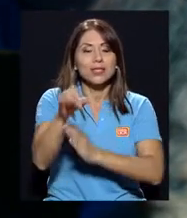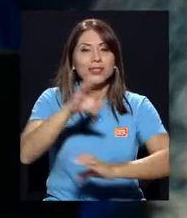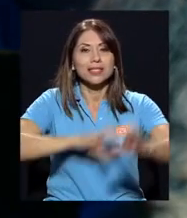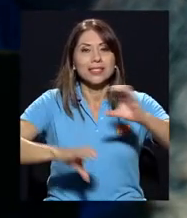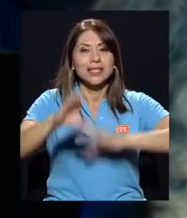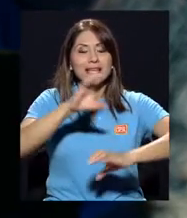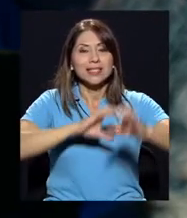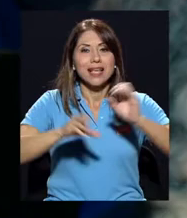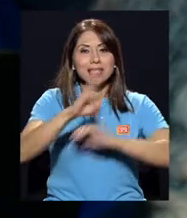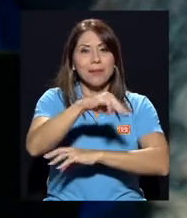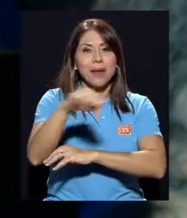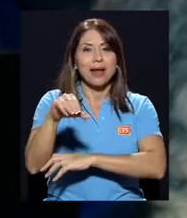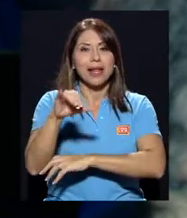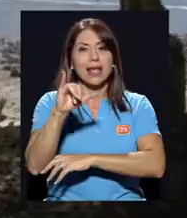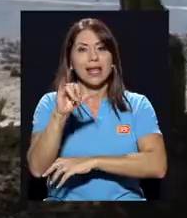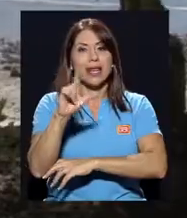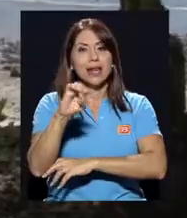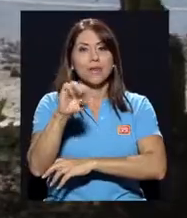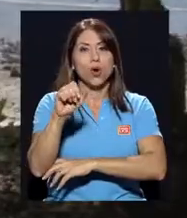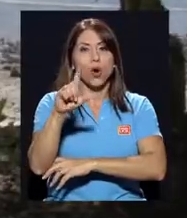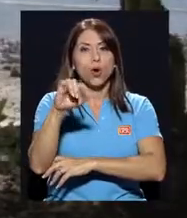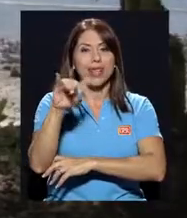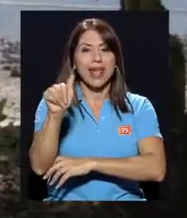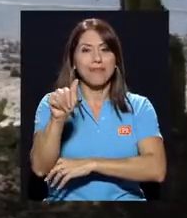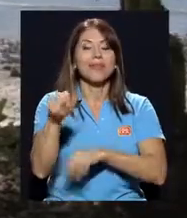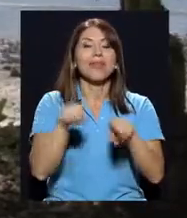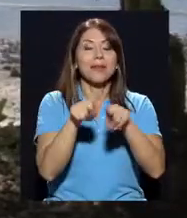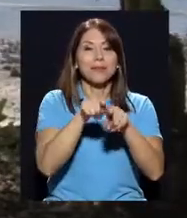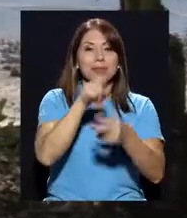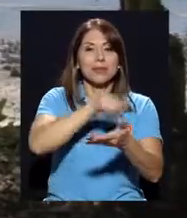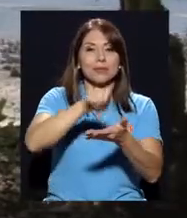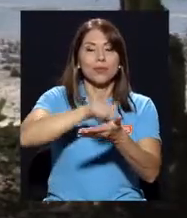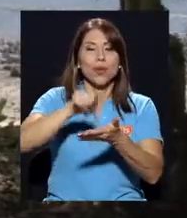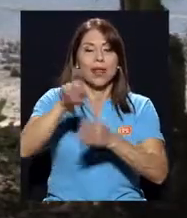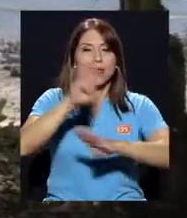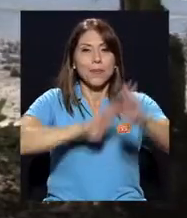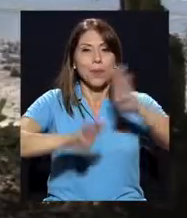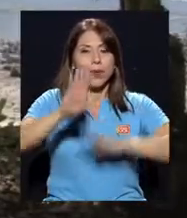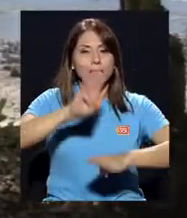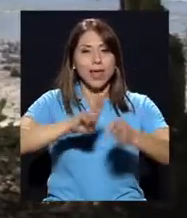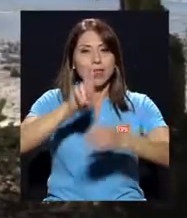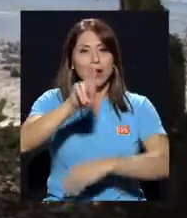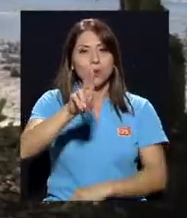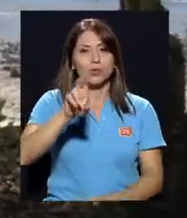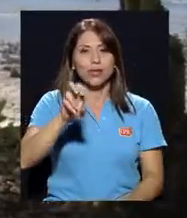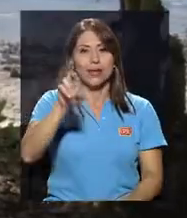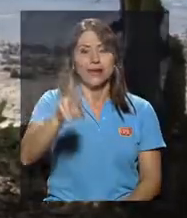y Limnología, CIMAR, y la Escuela de Biología de la Universidad de Costa Rica.